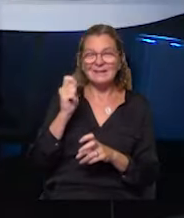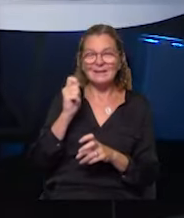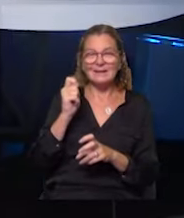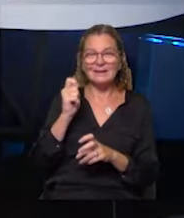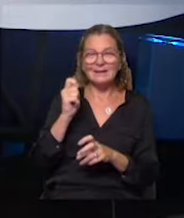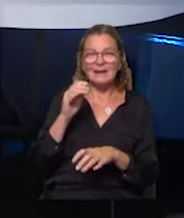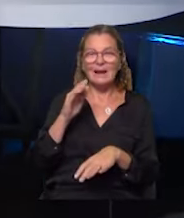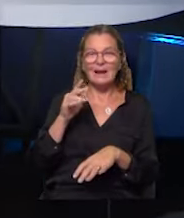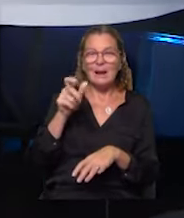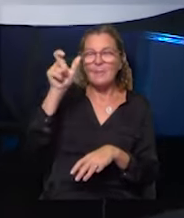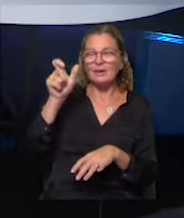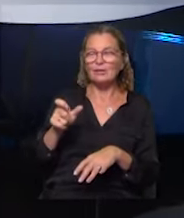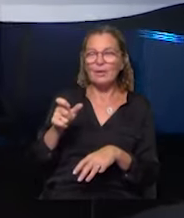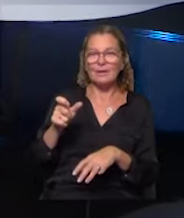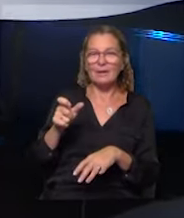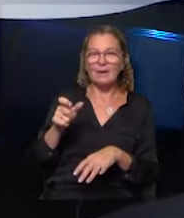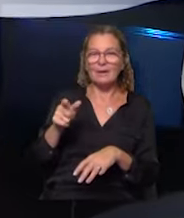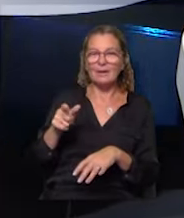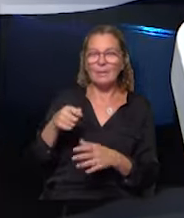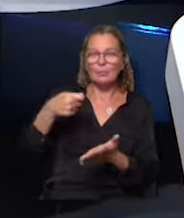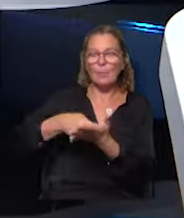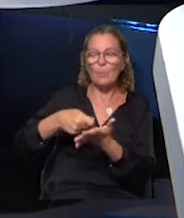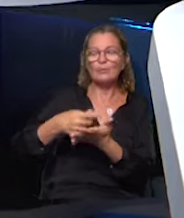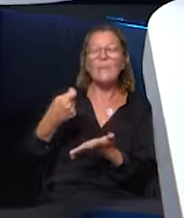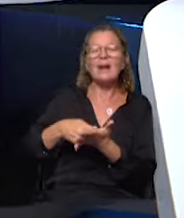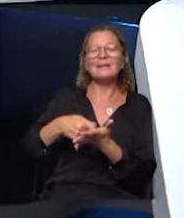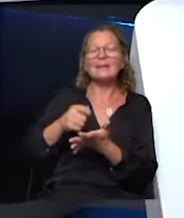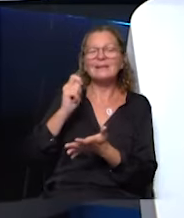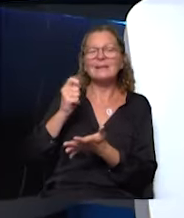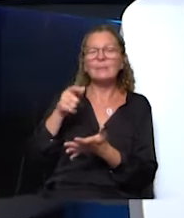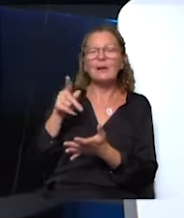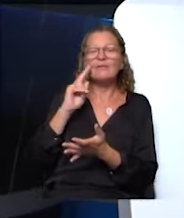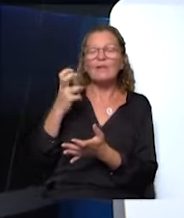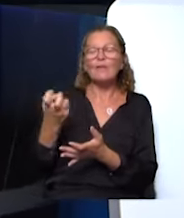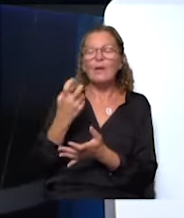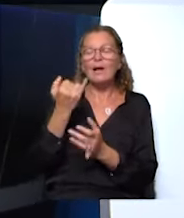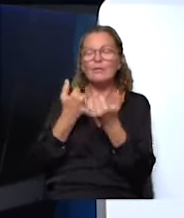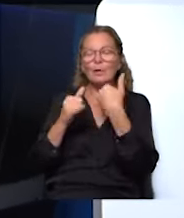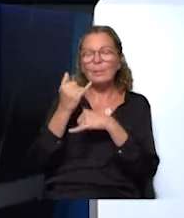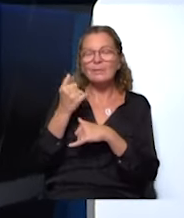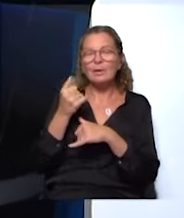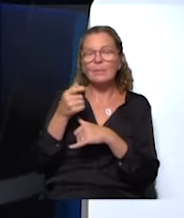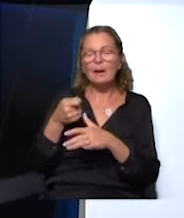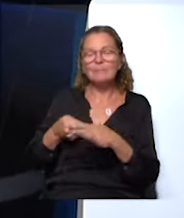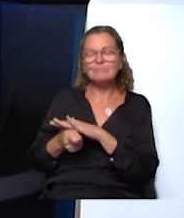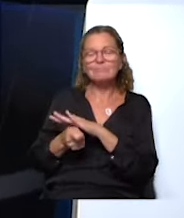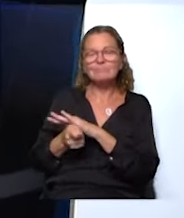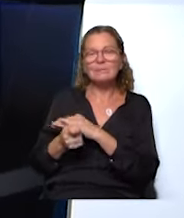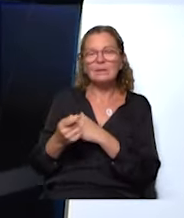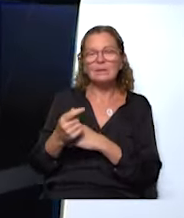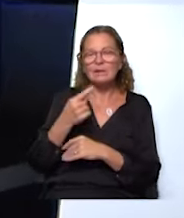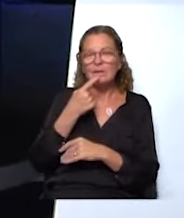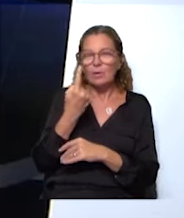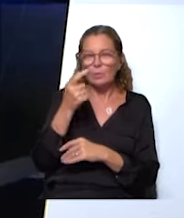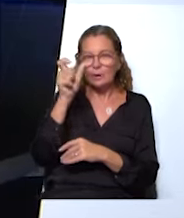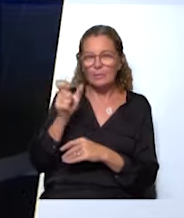el mandante original Quién es el que puso la plata para conseguir Buscar esa información para chantajear se mencionó una persona igual de